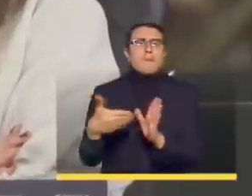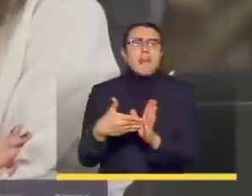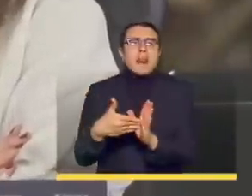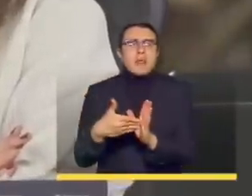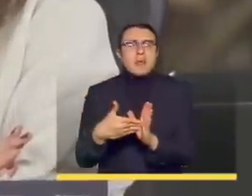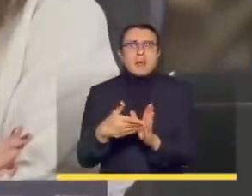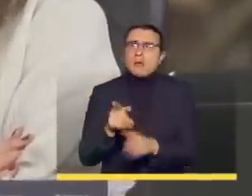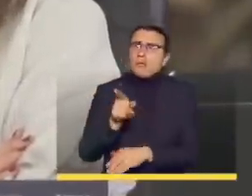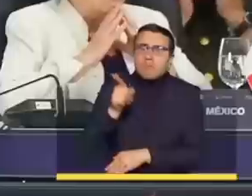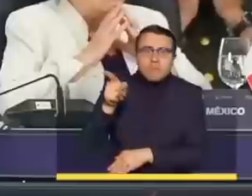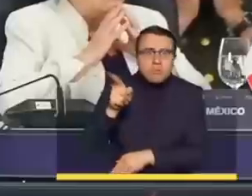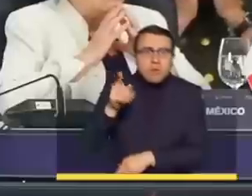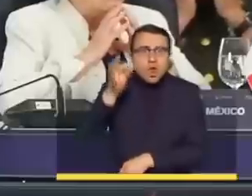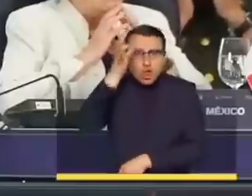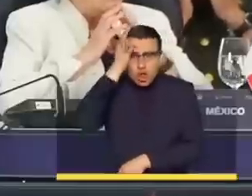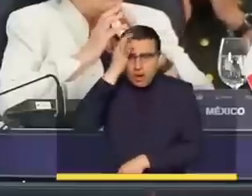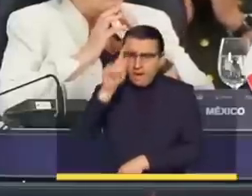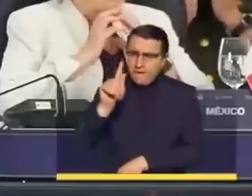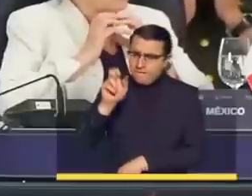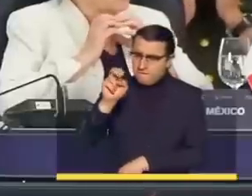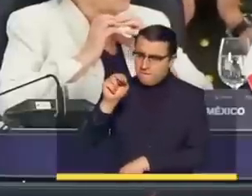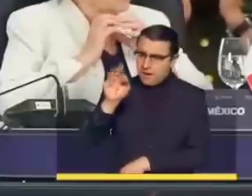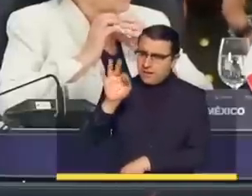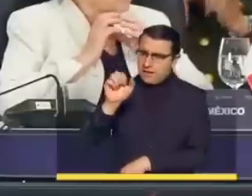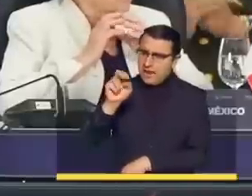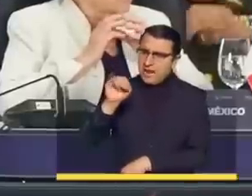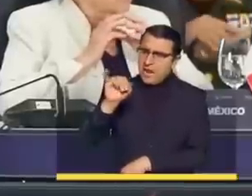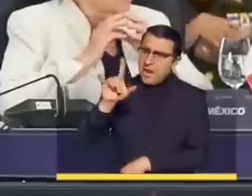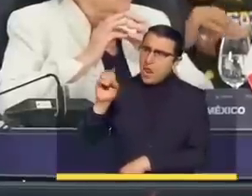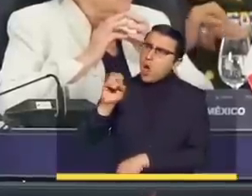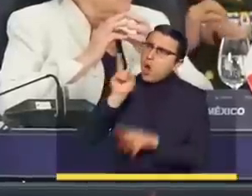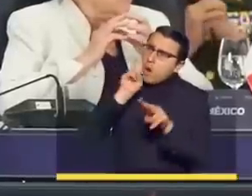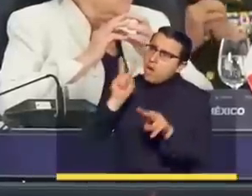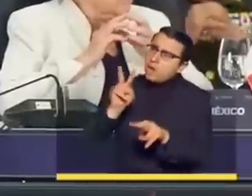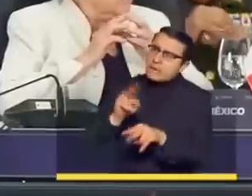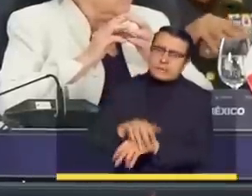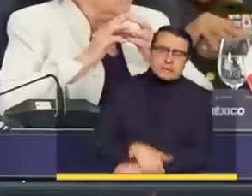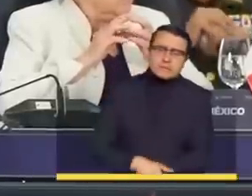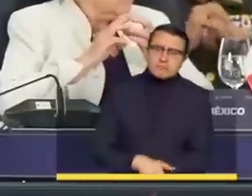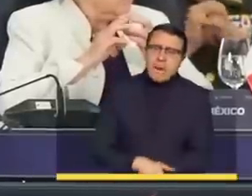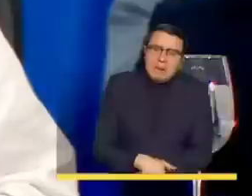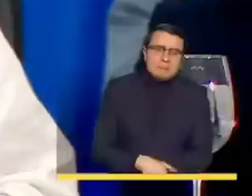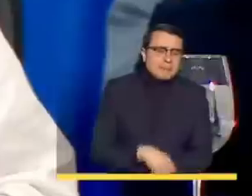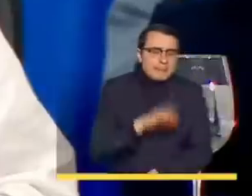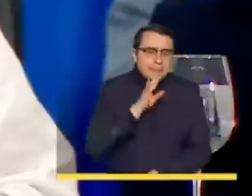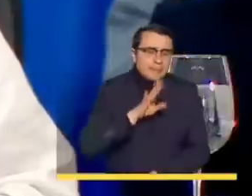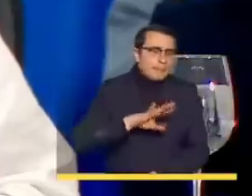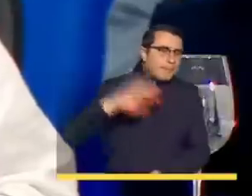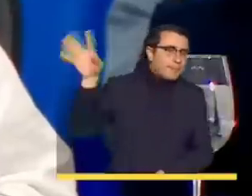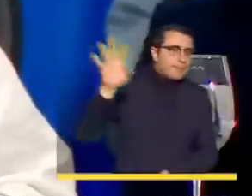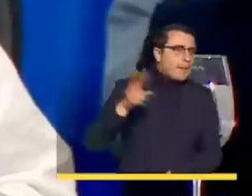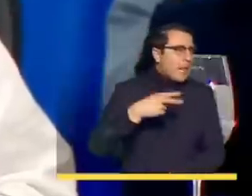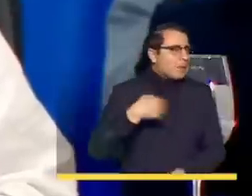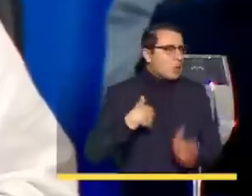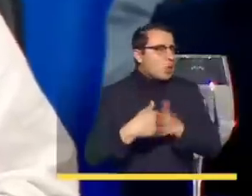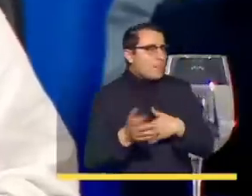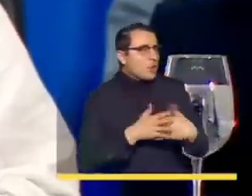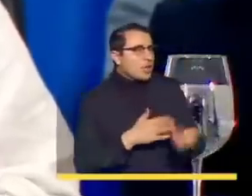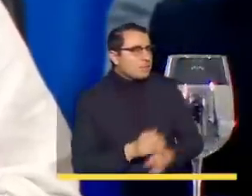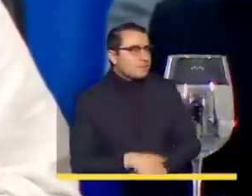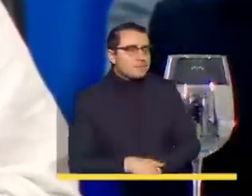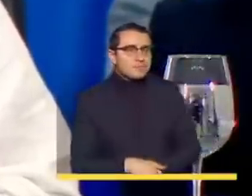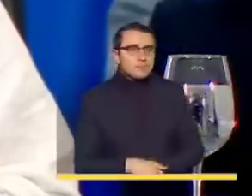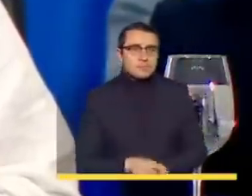del fentanilo. Y dar la espalda y decir, a nosotros no nos importa.